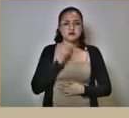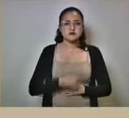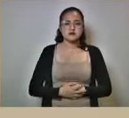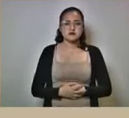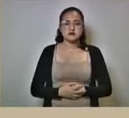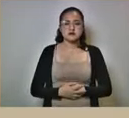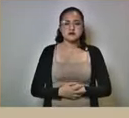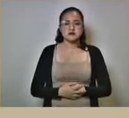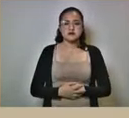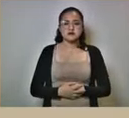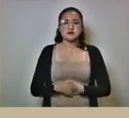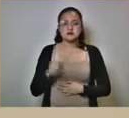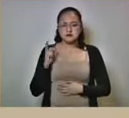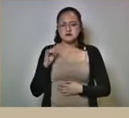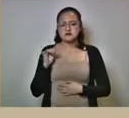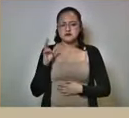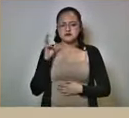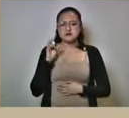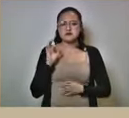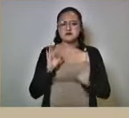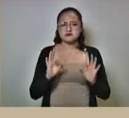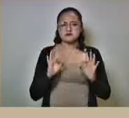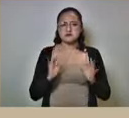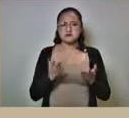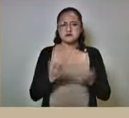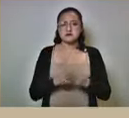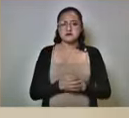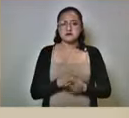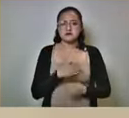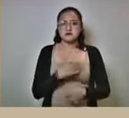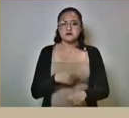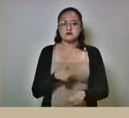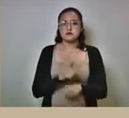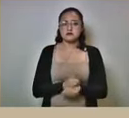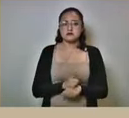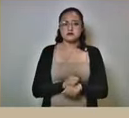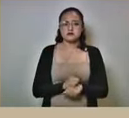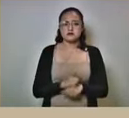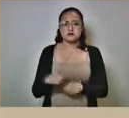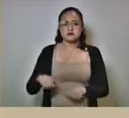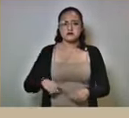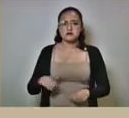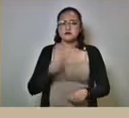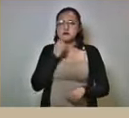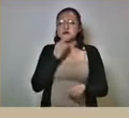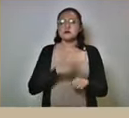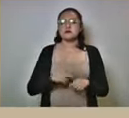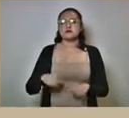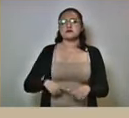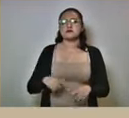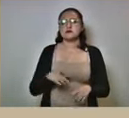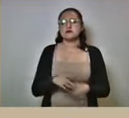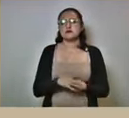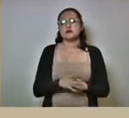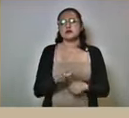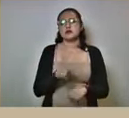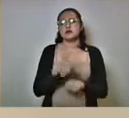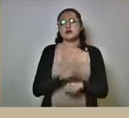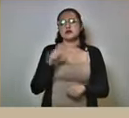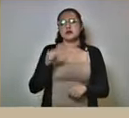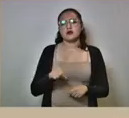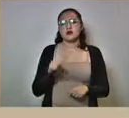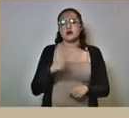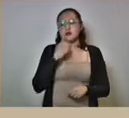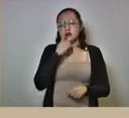¿Me escucha? Adelante. ¿Me escucha? Ok, buenos días, señor gobernador y al secretario de Gobernación. El día de hoy